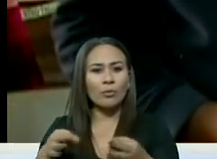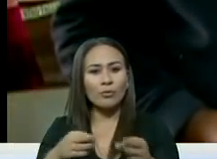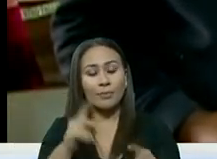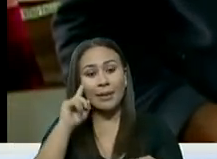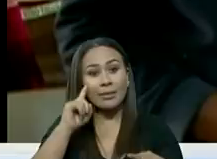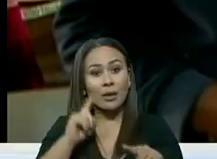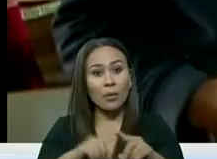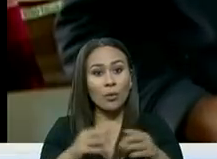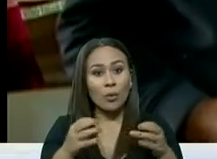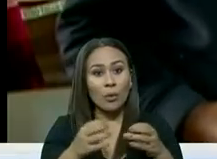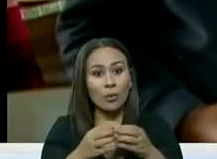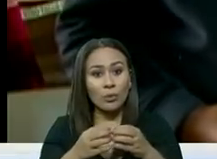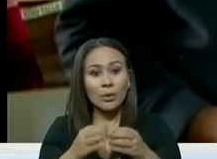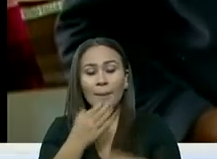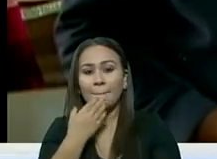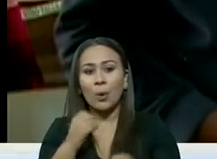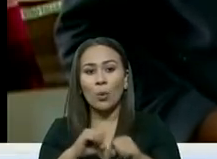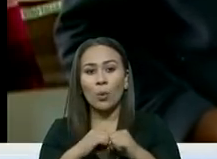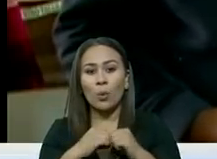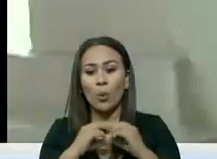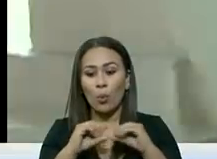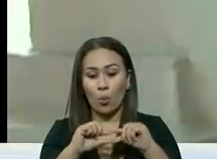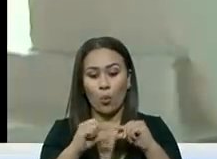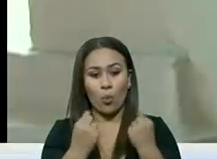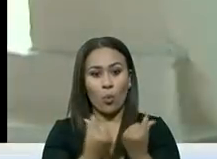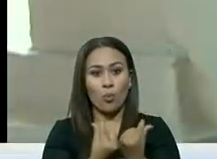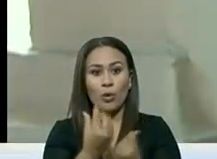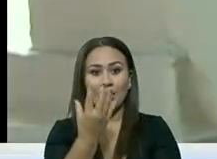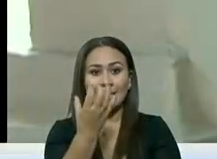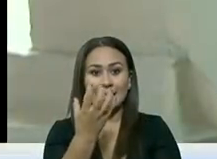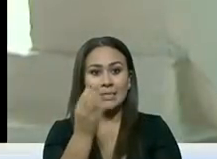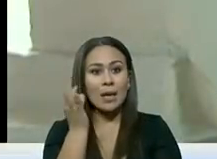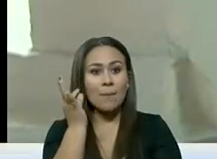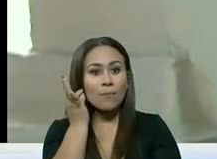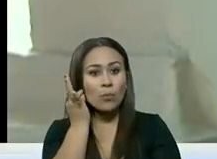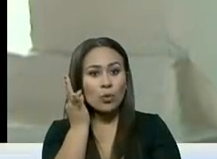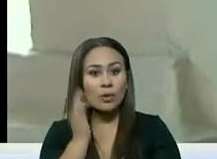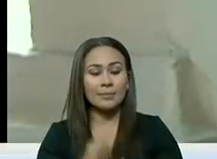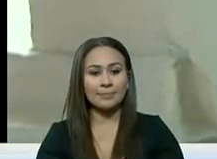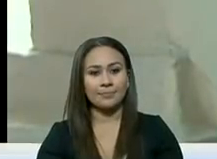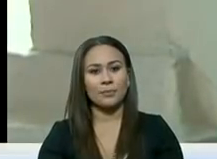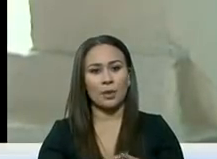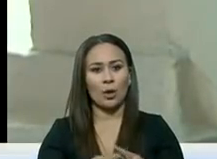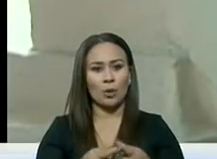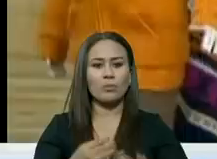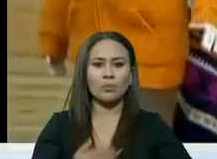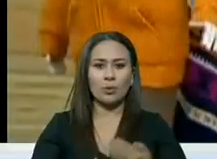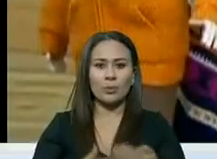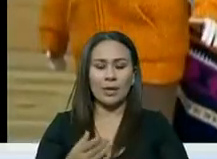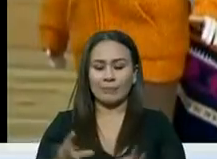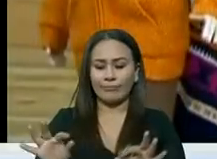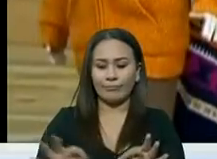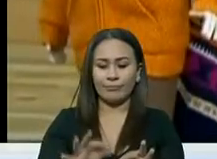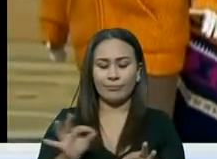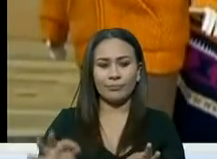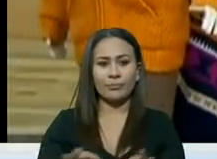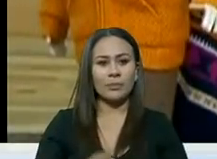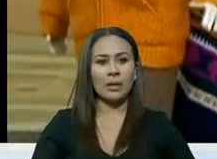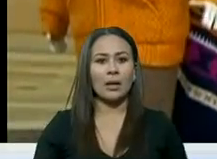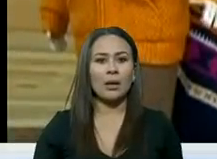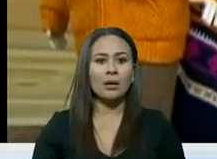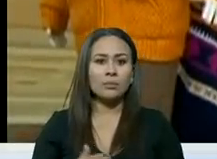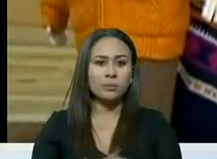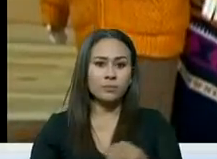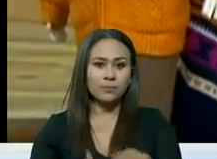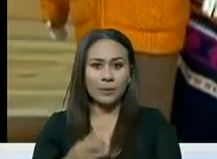organizaron en un grupo, en ese entonces 15 mujeres salineras, y comenzaron a tejer, digamos, siguiendo un